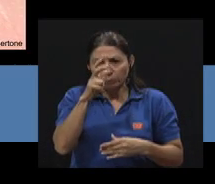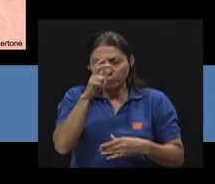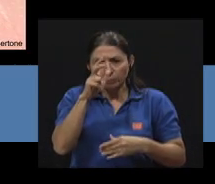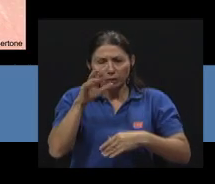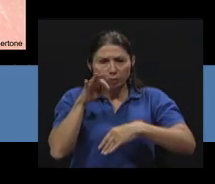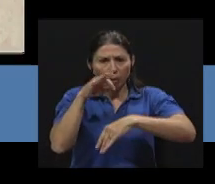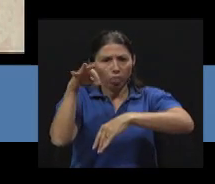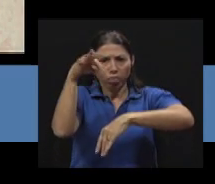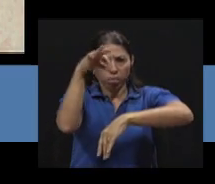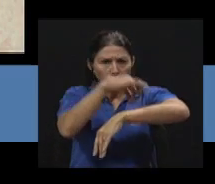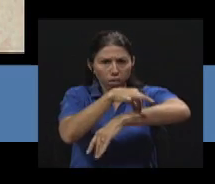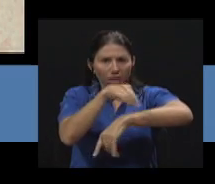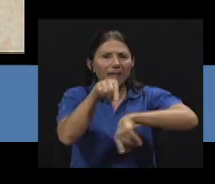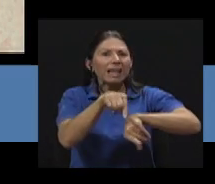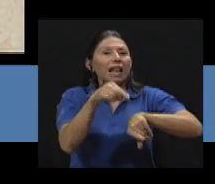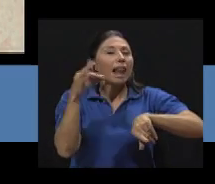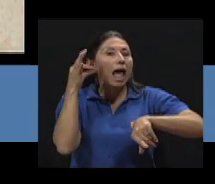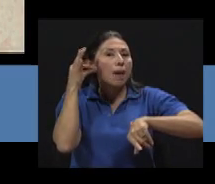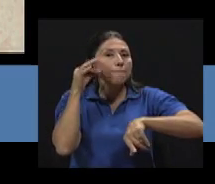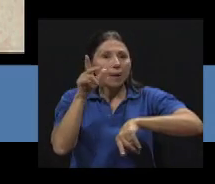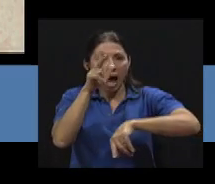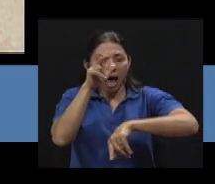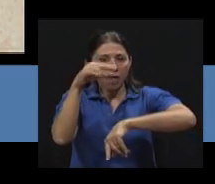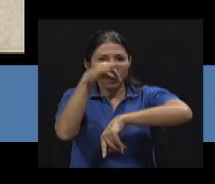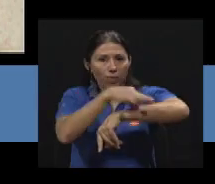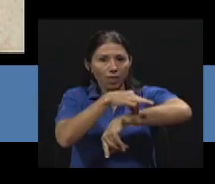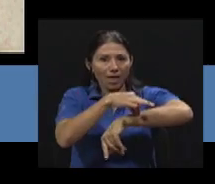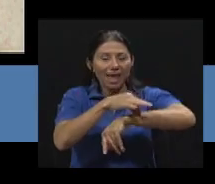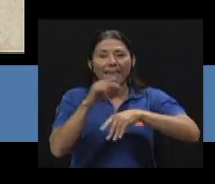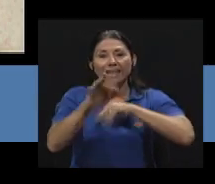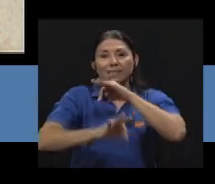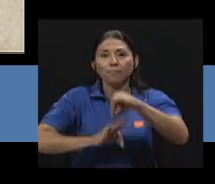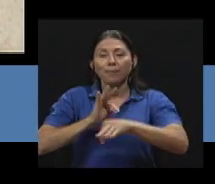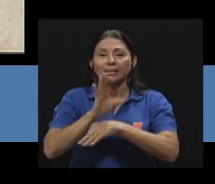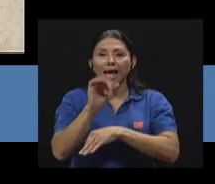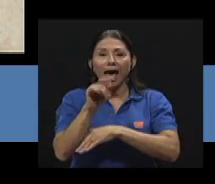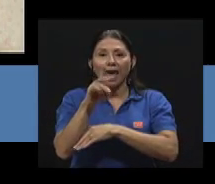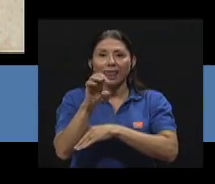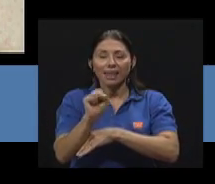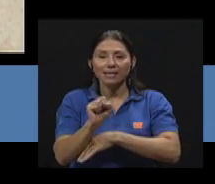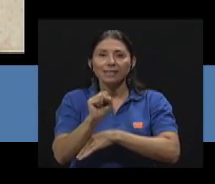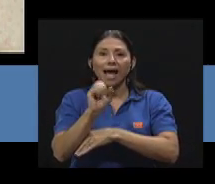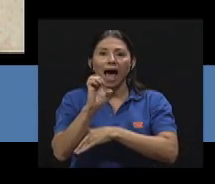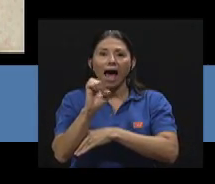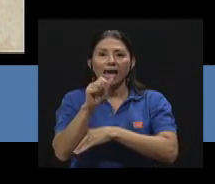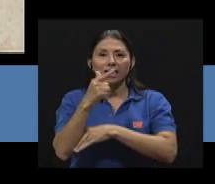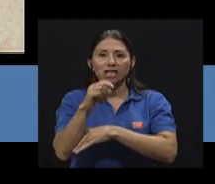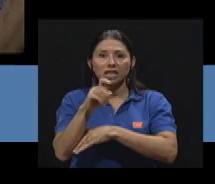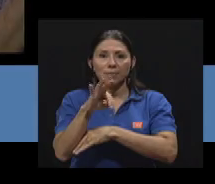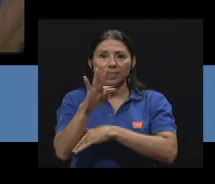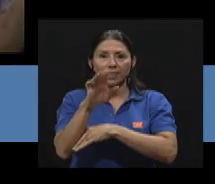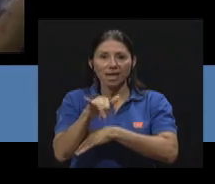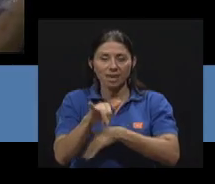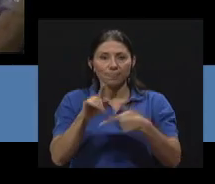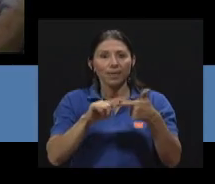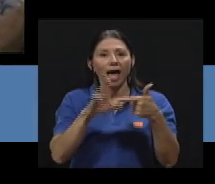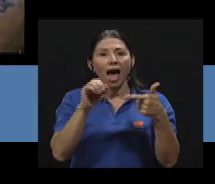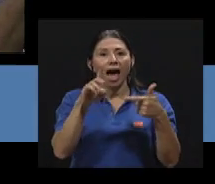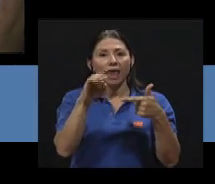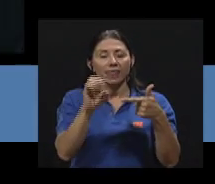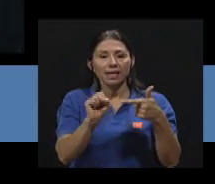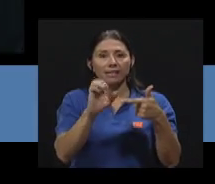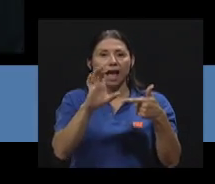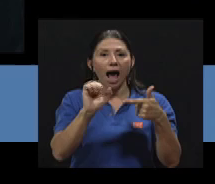Generalmente quien pica es la hembra de las especies aedes agipi y aedes albopictus los